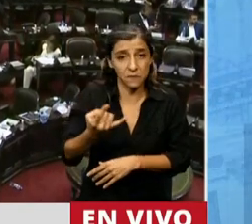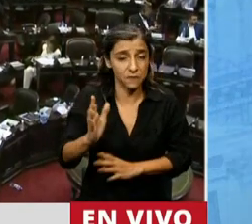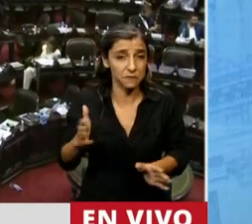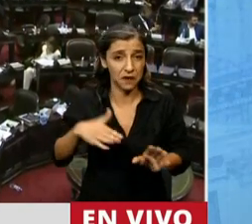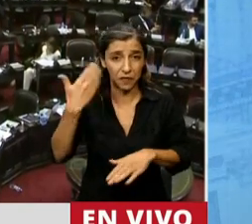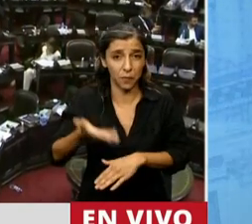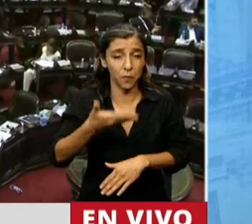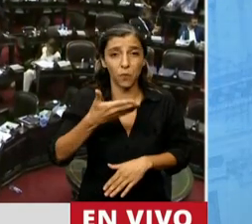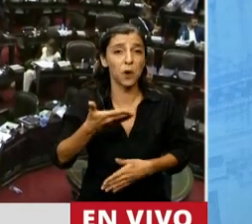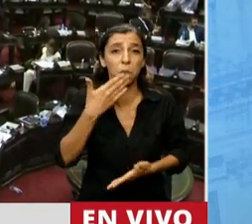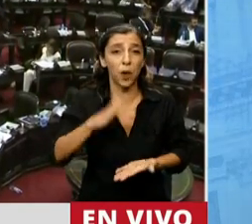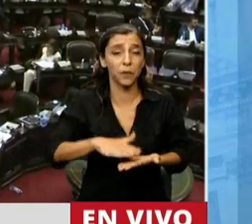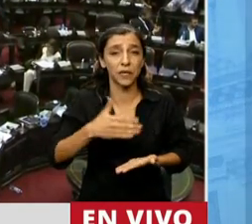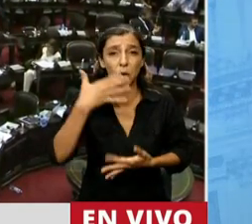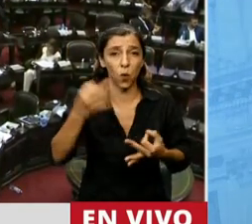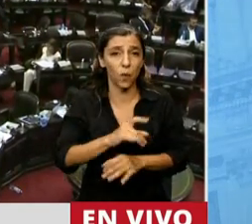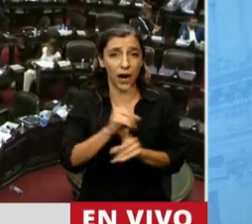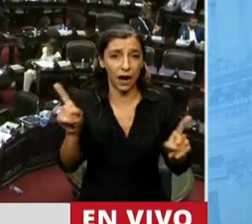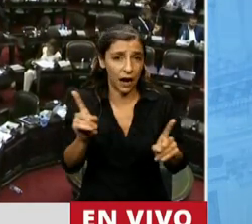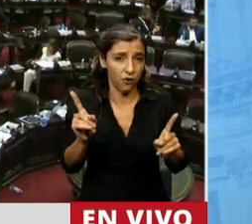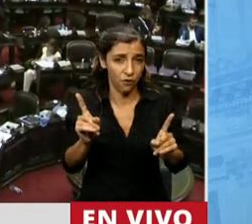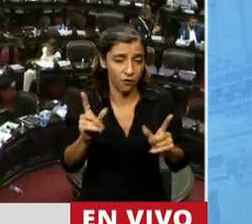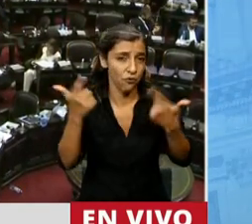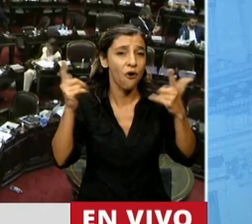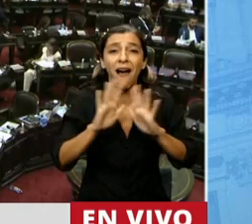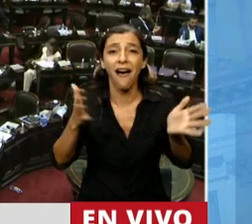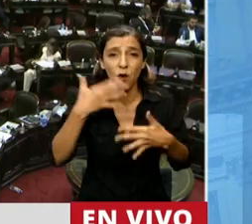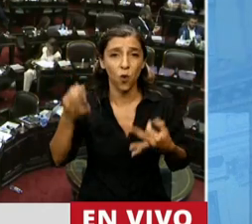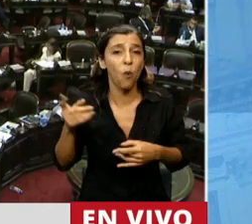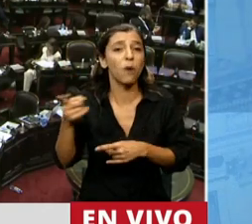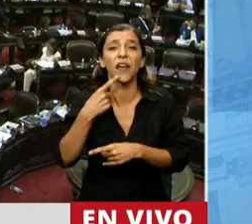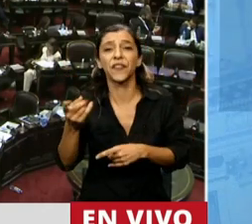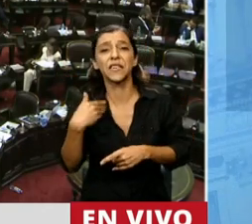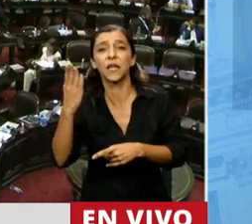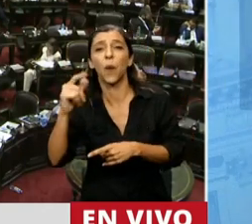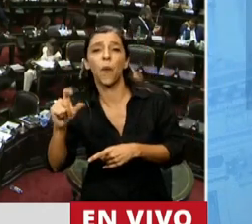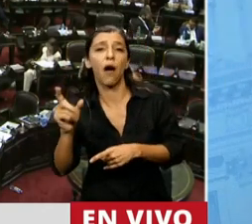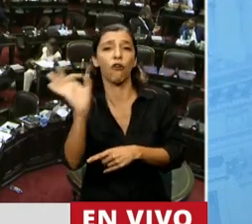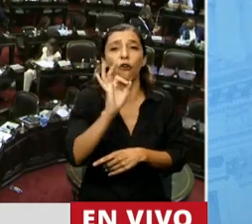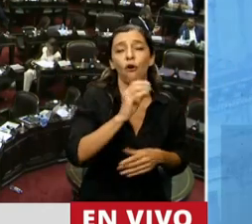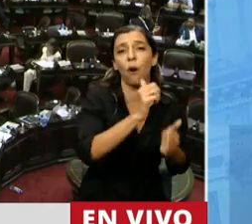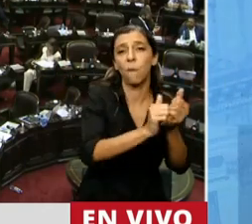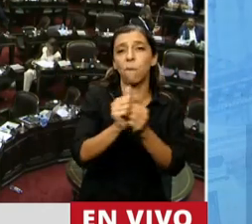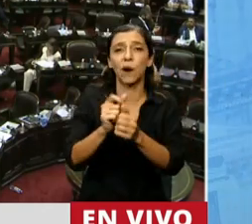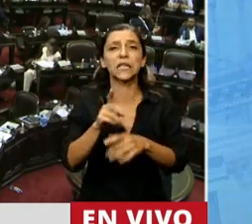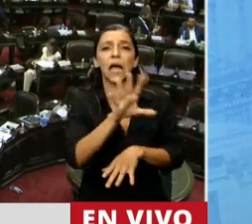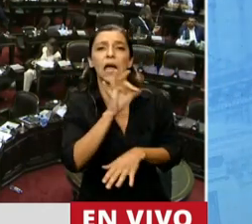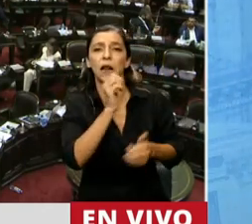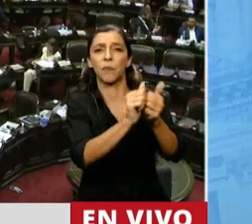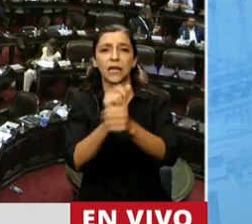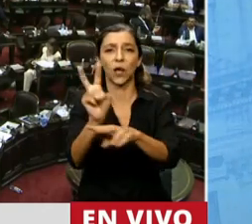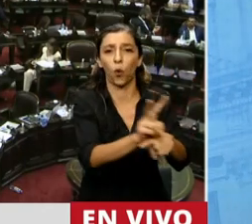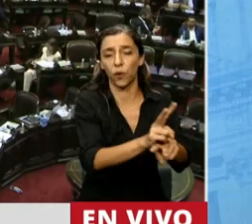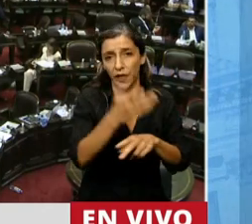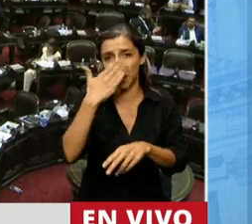que entre los bancos y una pyme me quedo con la pyme 40 mil empresas pymes cerradas y más de 60 mil y otras 40 mil que